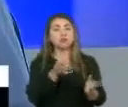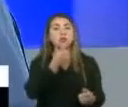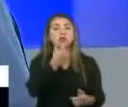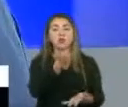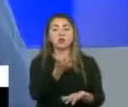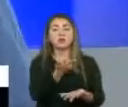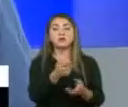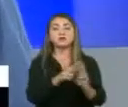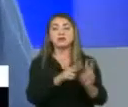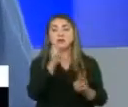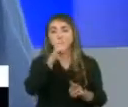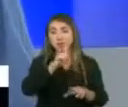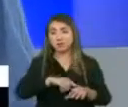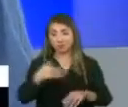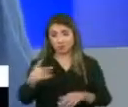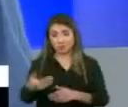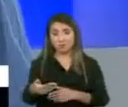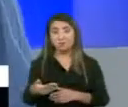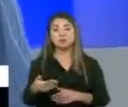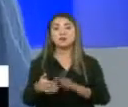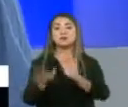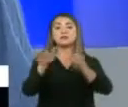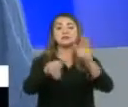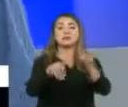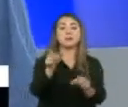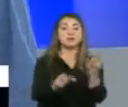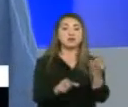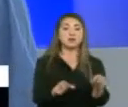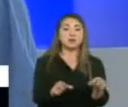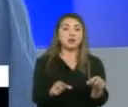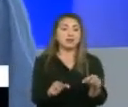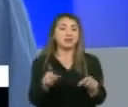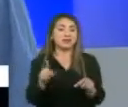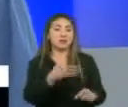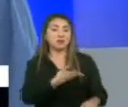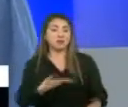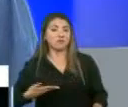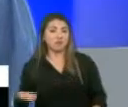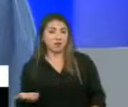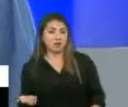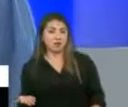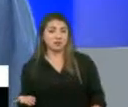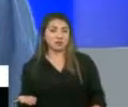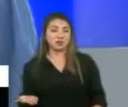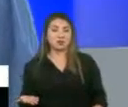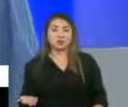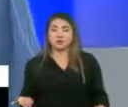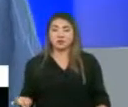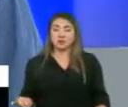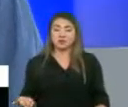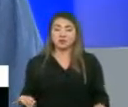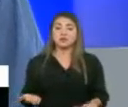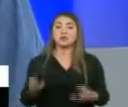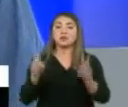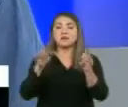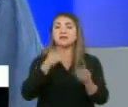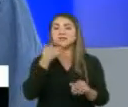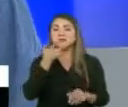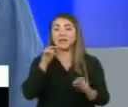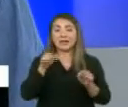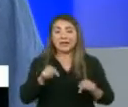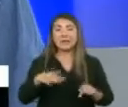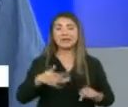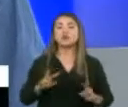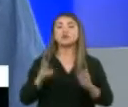que se han hecho durante los últimos días, la gente que están convocando es gente partidaria del gobierno. Entonces, Dicho en términos simples, acá lo que se